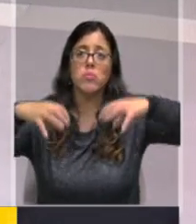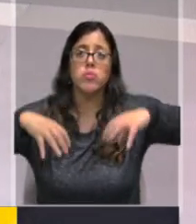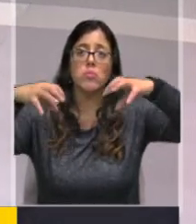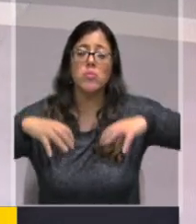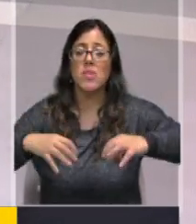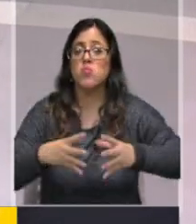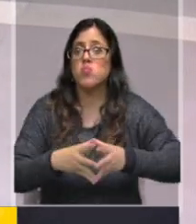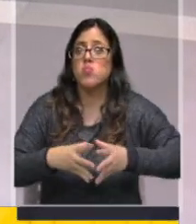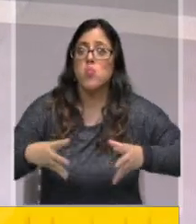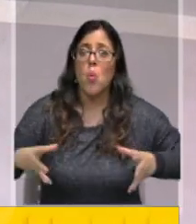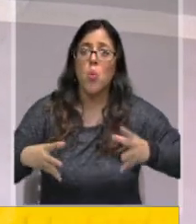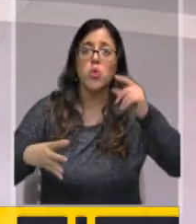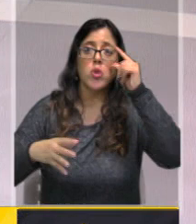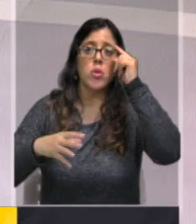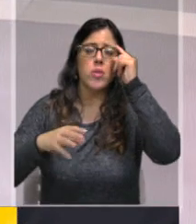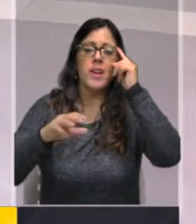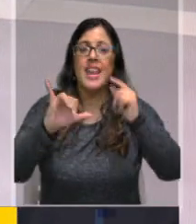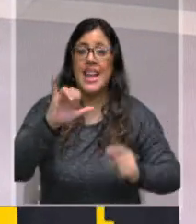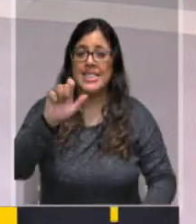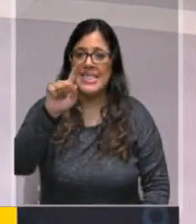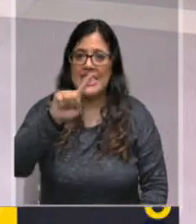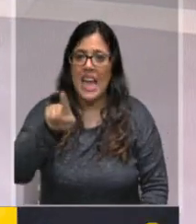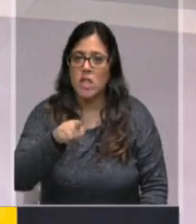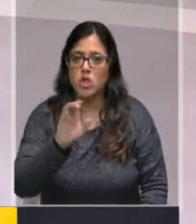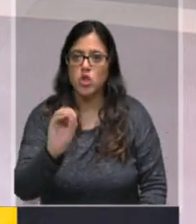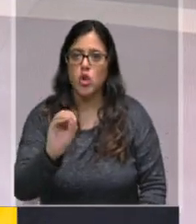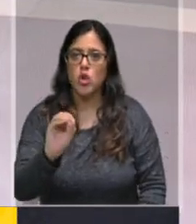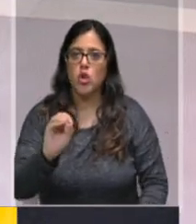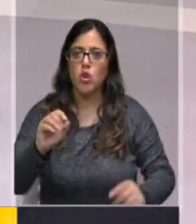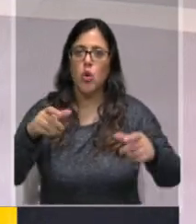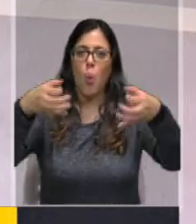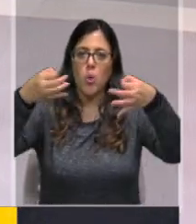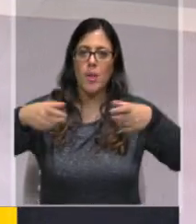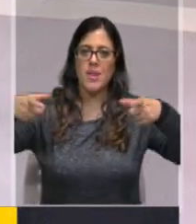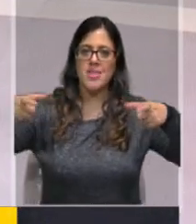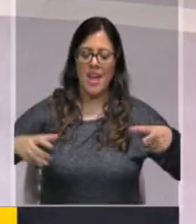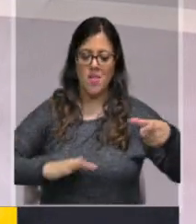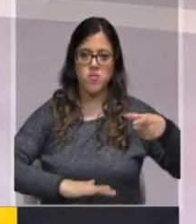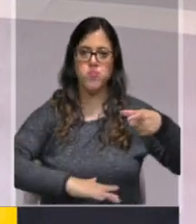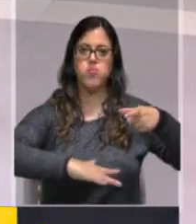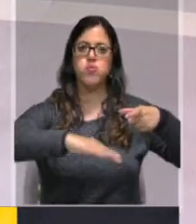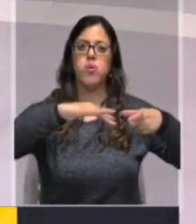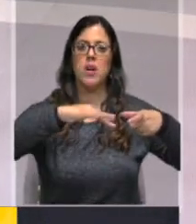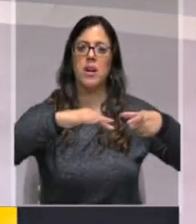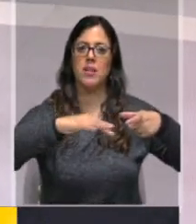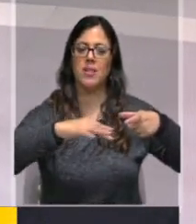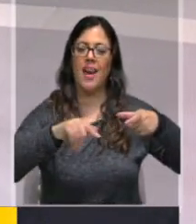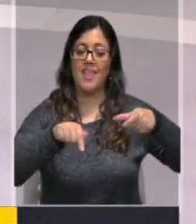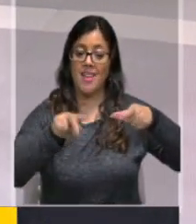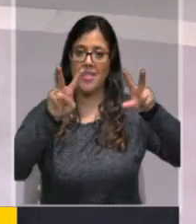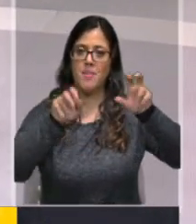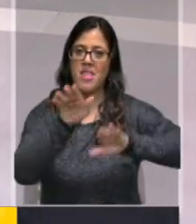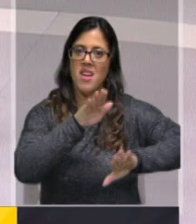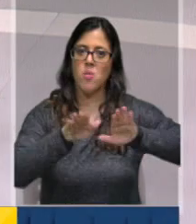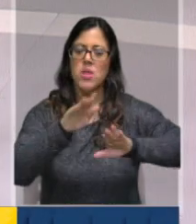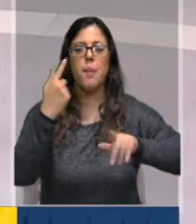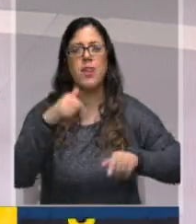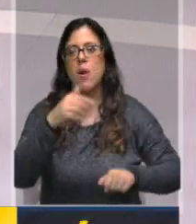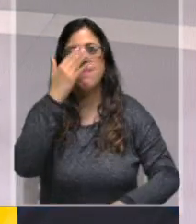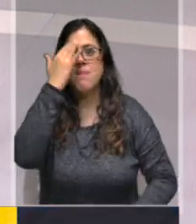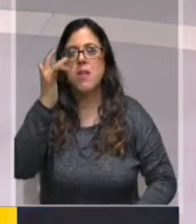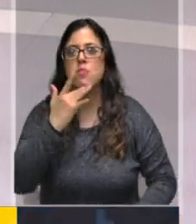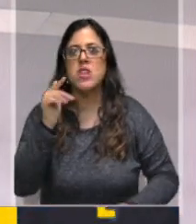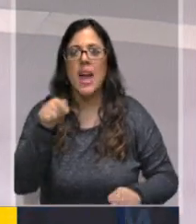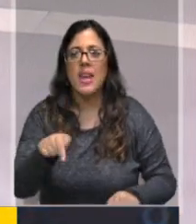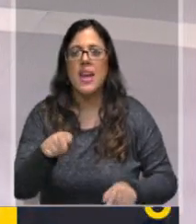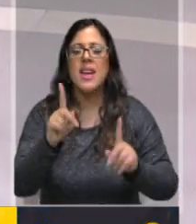agua. Brutal. En el embalse del Yeso, que por un lado es buena noticia porque cae en el espejo de agua, pero mala noticia, reserva, claro, pero mala noticia porque en esa altura debería